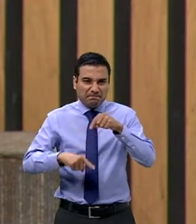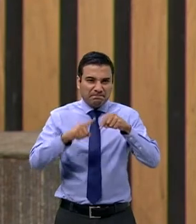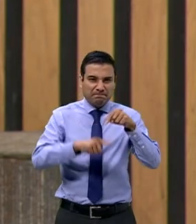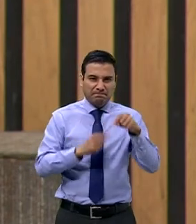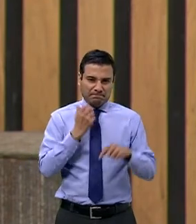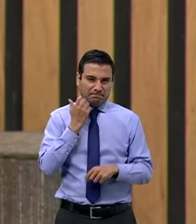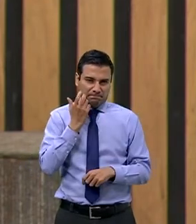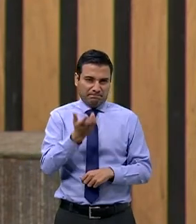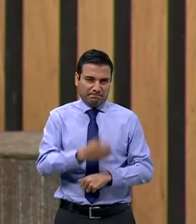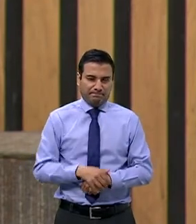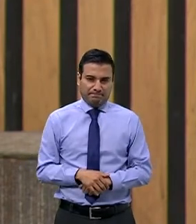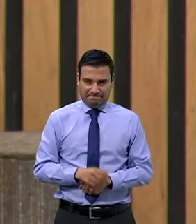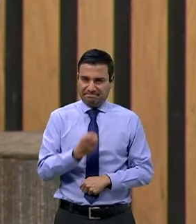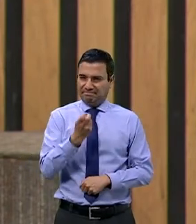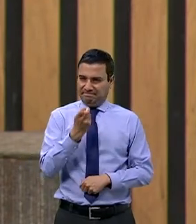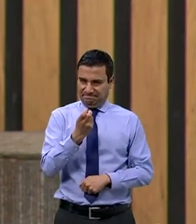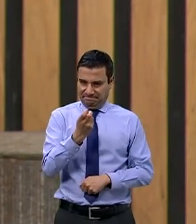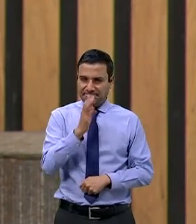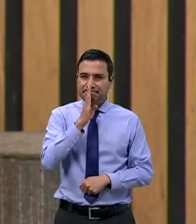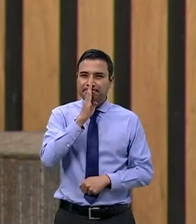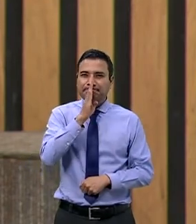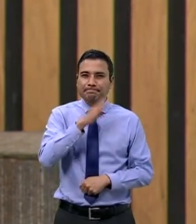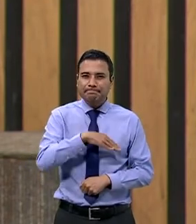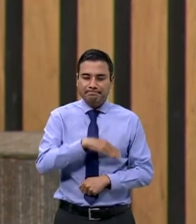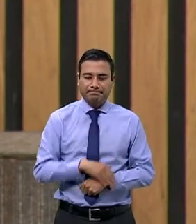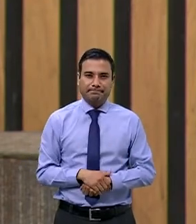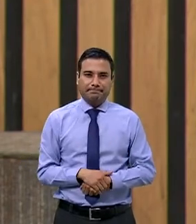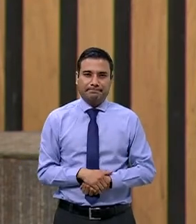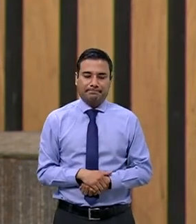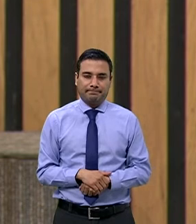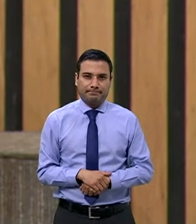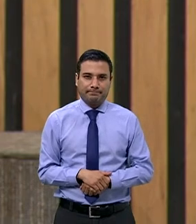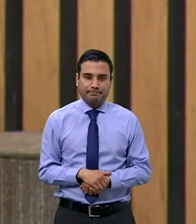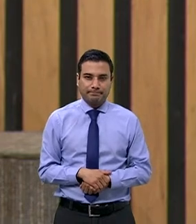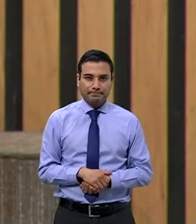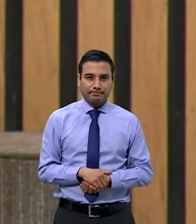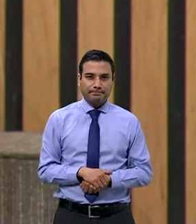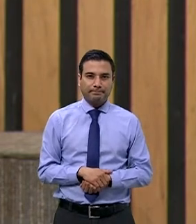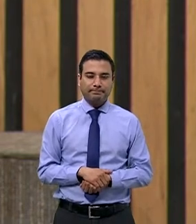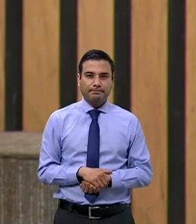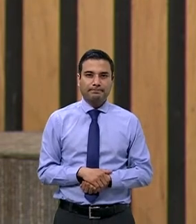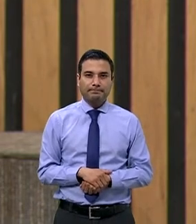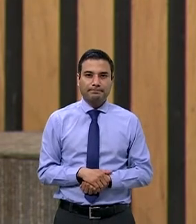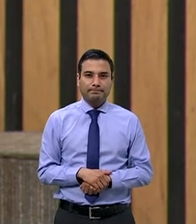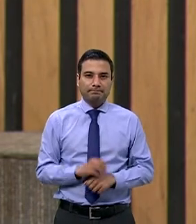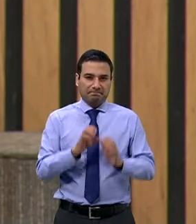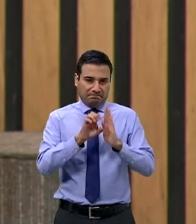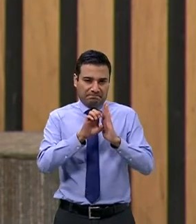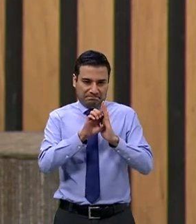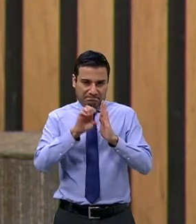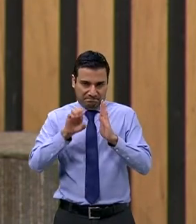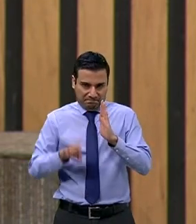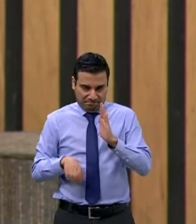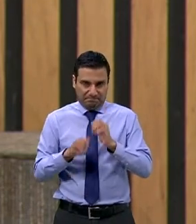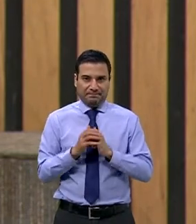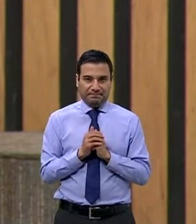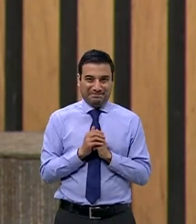de esta naturaleza como es utilizando este evento